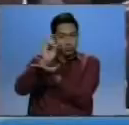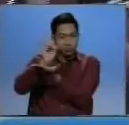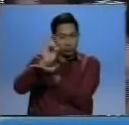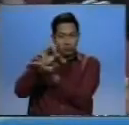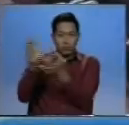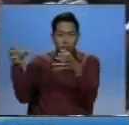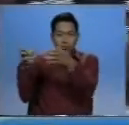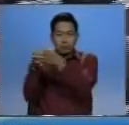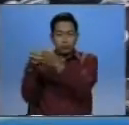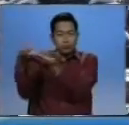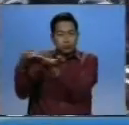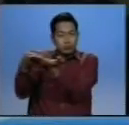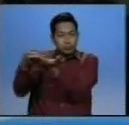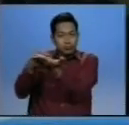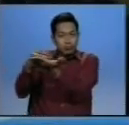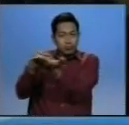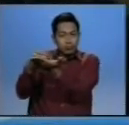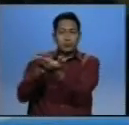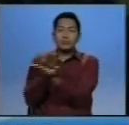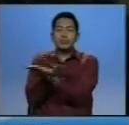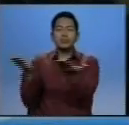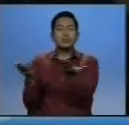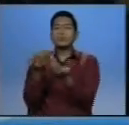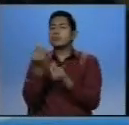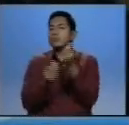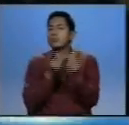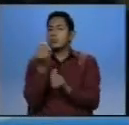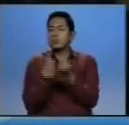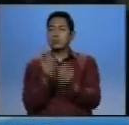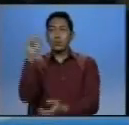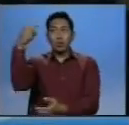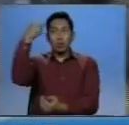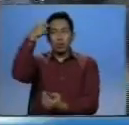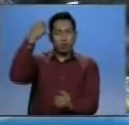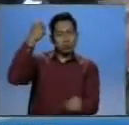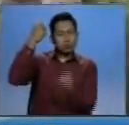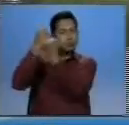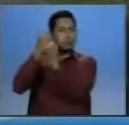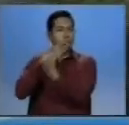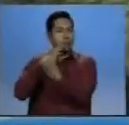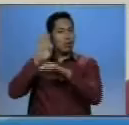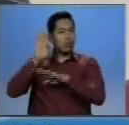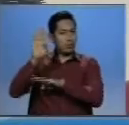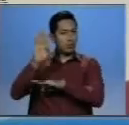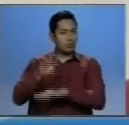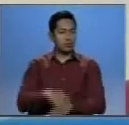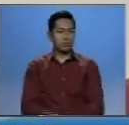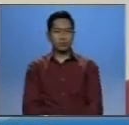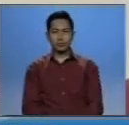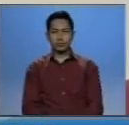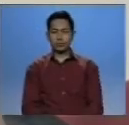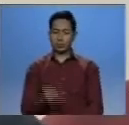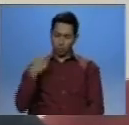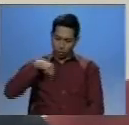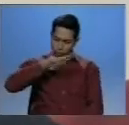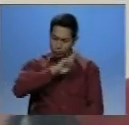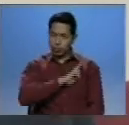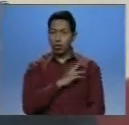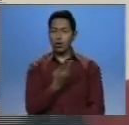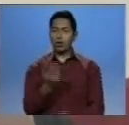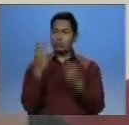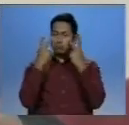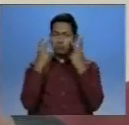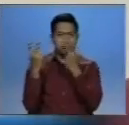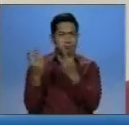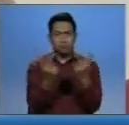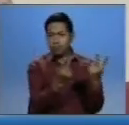Cochas a 10 minutos de Guaranda, con la finalidad de dar a conocer el respaldo incondicional al actual gobierno. Porque estamos viendo